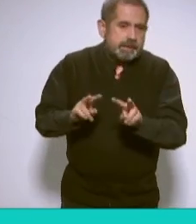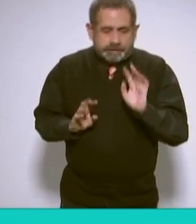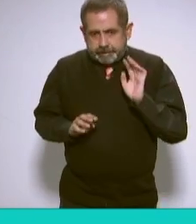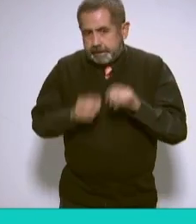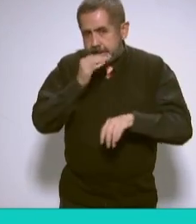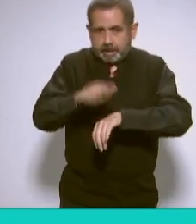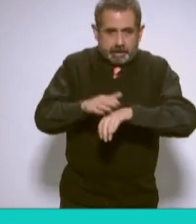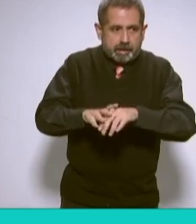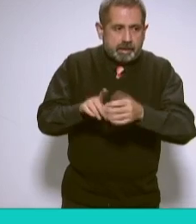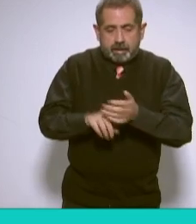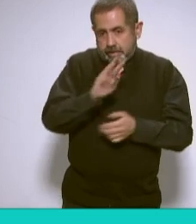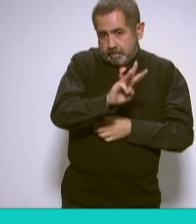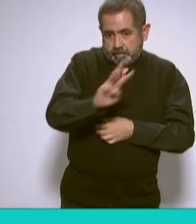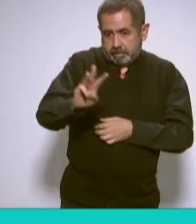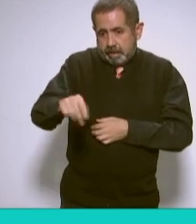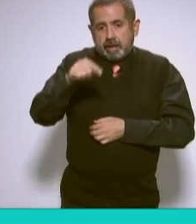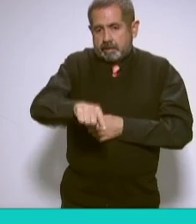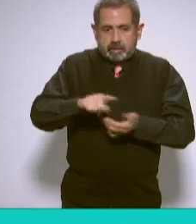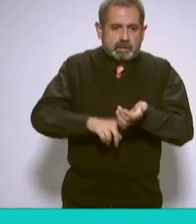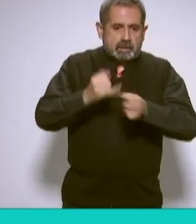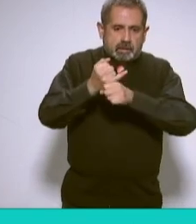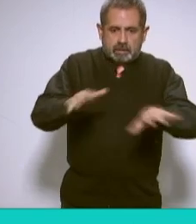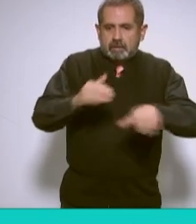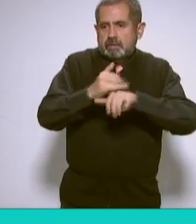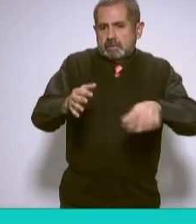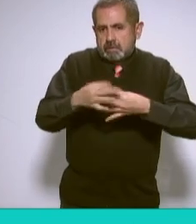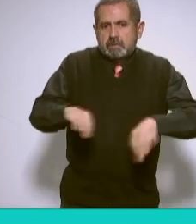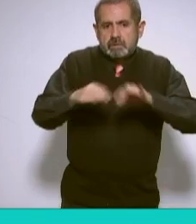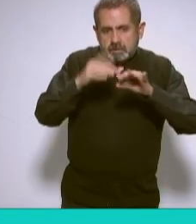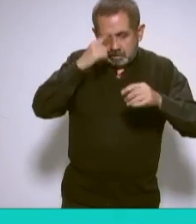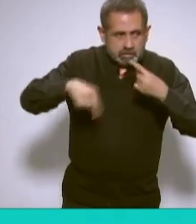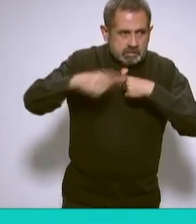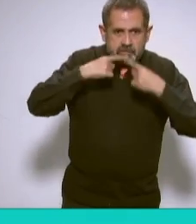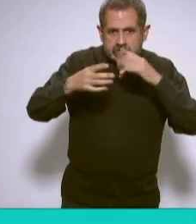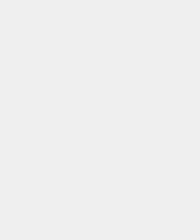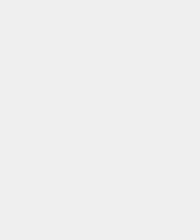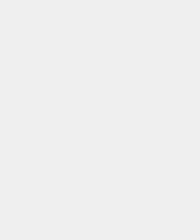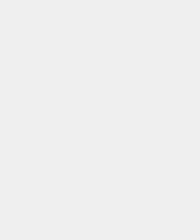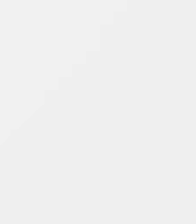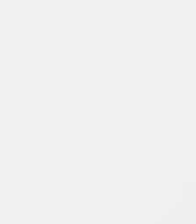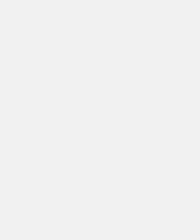en la página habrá información importante para consulta en estos temas.